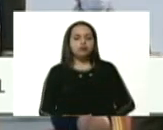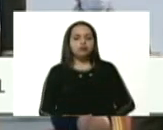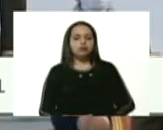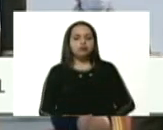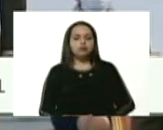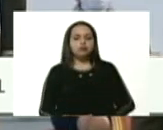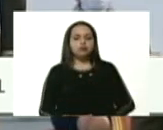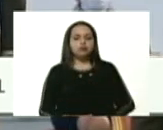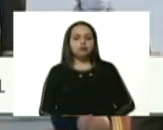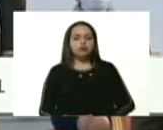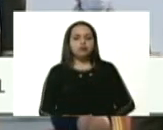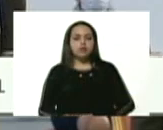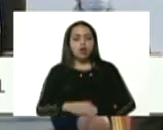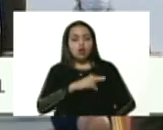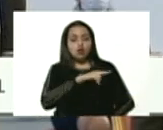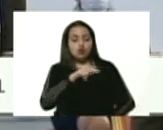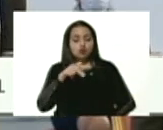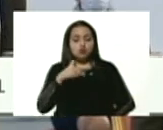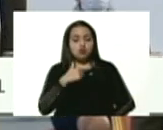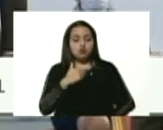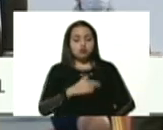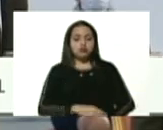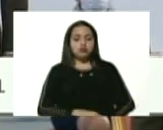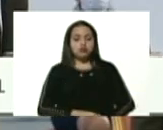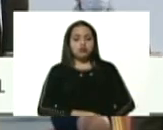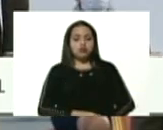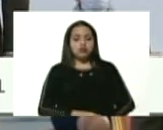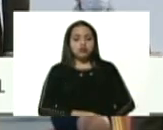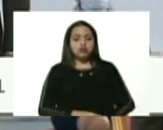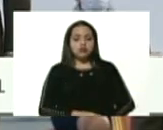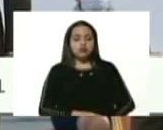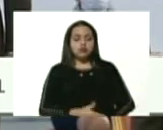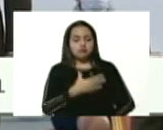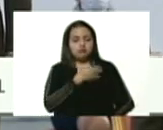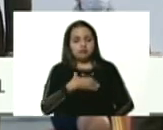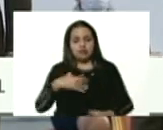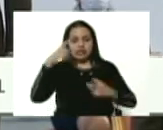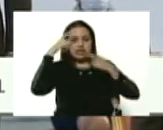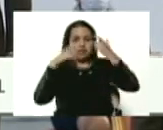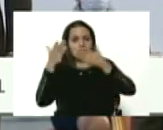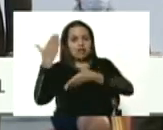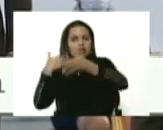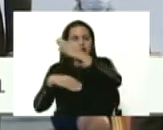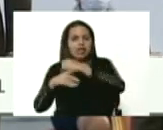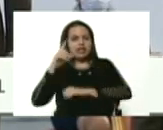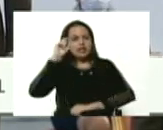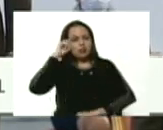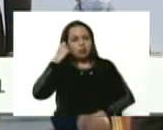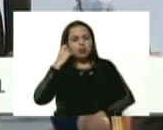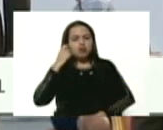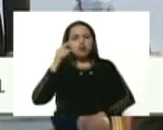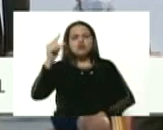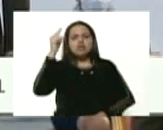Nuestro comandante supremo, Hugo Rafael Chávez Frías, lo colocó como fecha icónica.